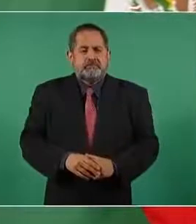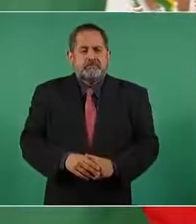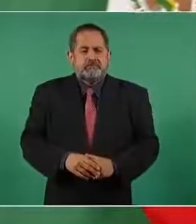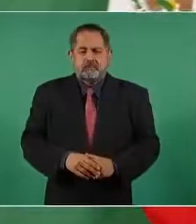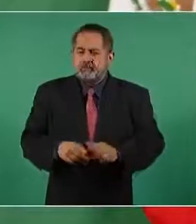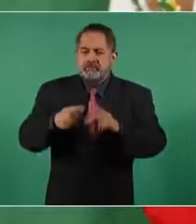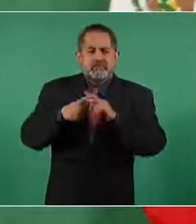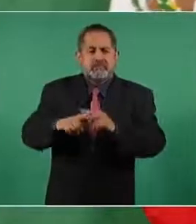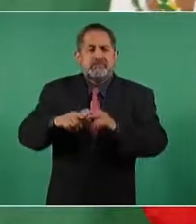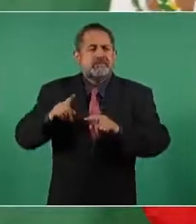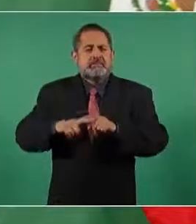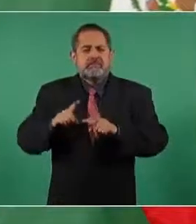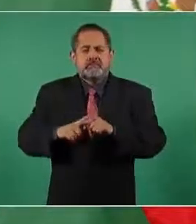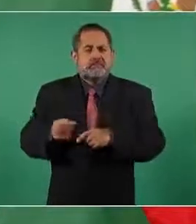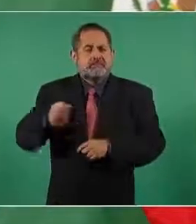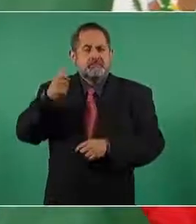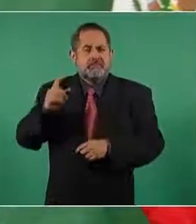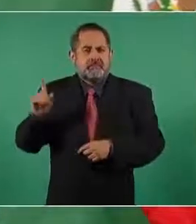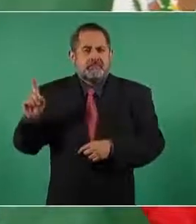Empieza